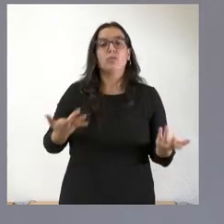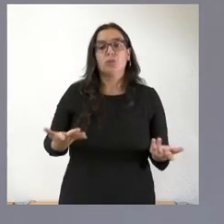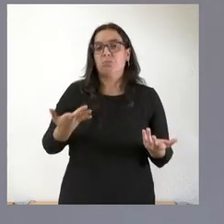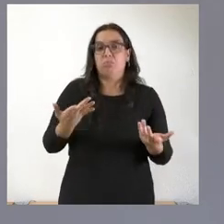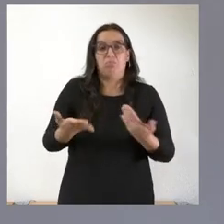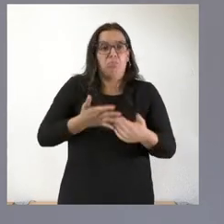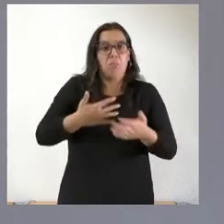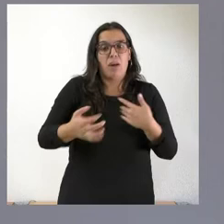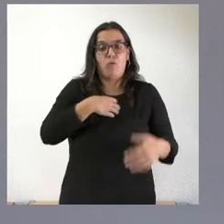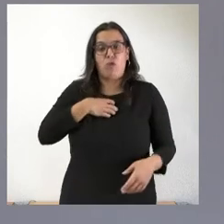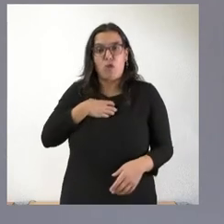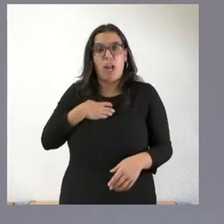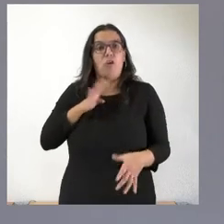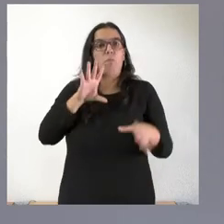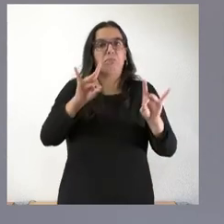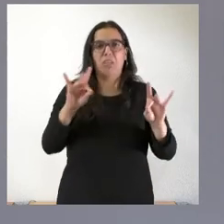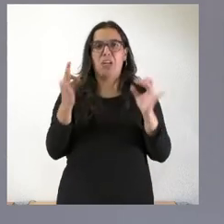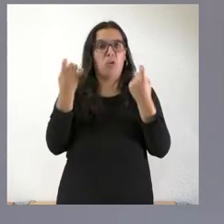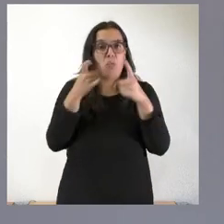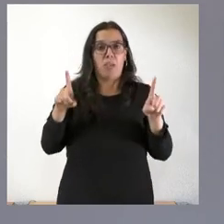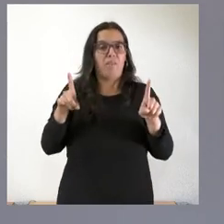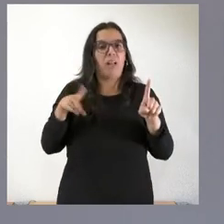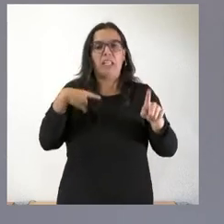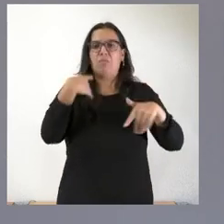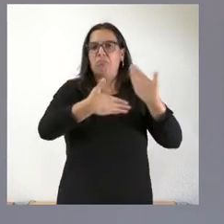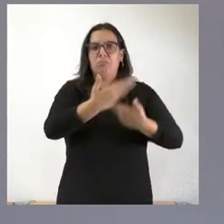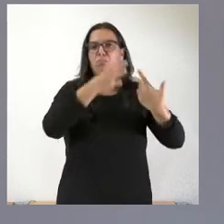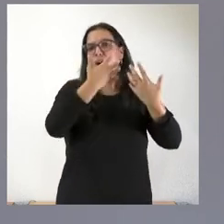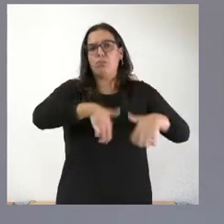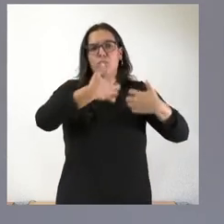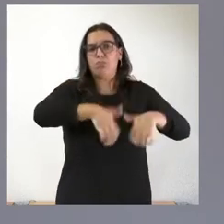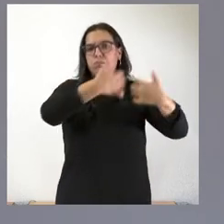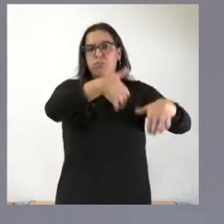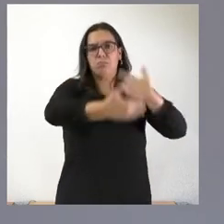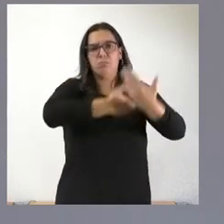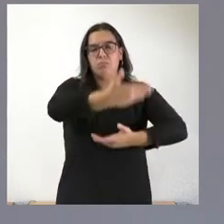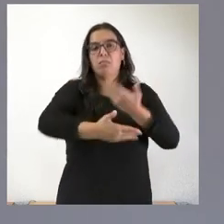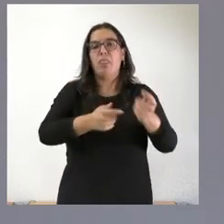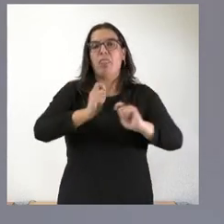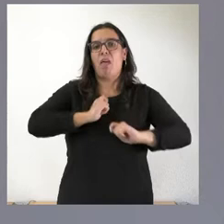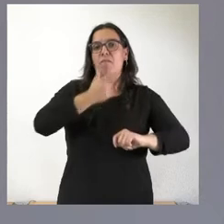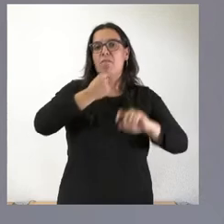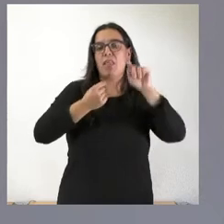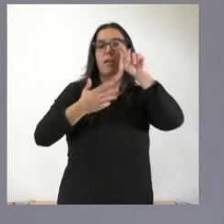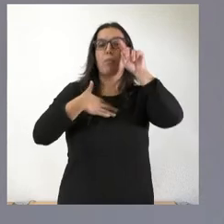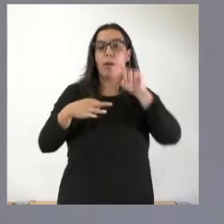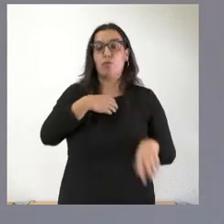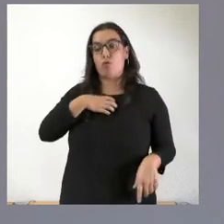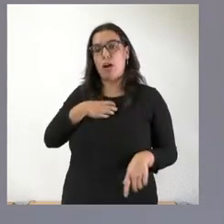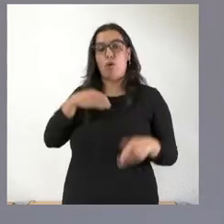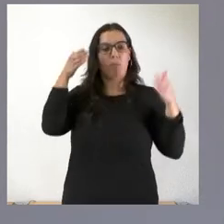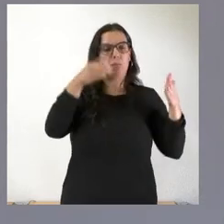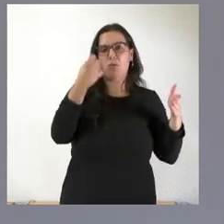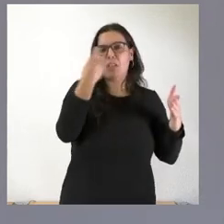intervención necesaria de funcionario público, a ser tareas plenamente automatizadas y nos va a permitir destinar los empleados públicos